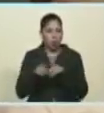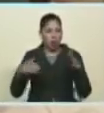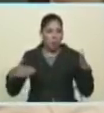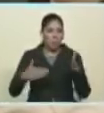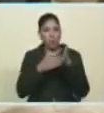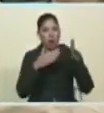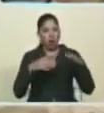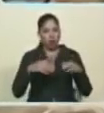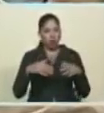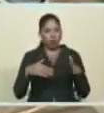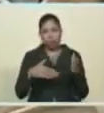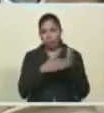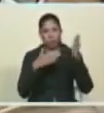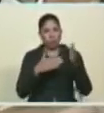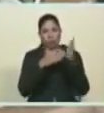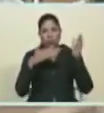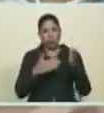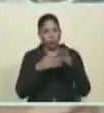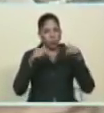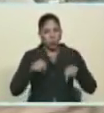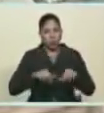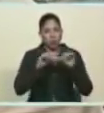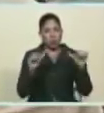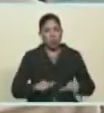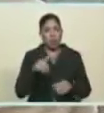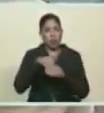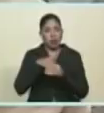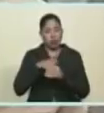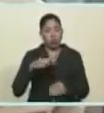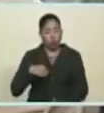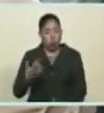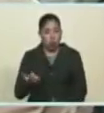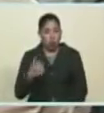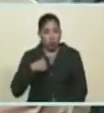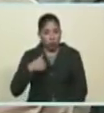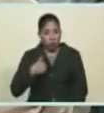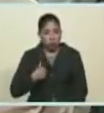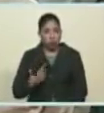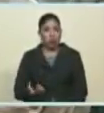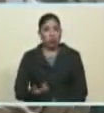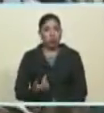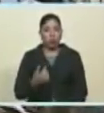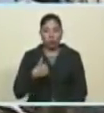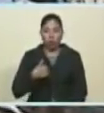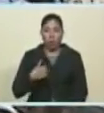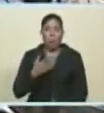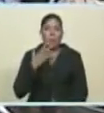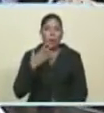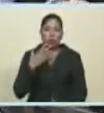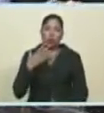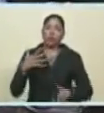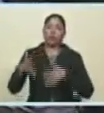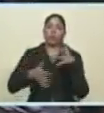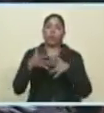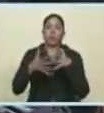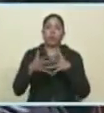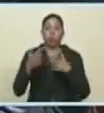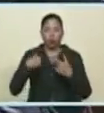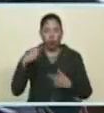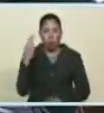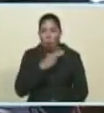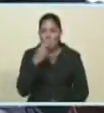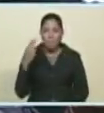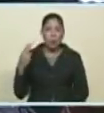ilegal, inconstitucional, y yo diría hoy, lo digo como jefe de Estado, y cuando yo digo algo, mira, me comprometo de alma y de